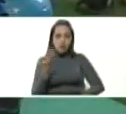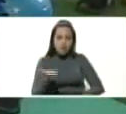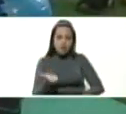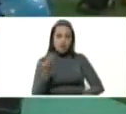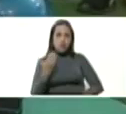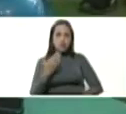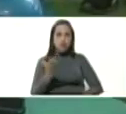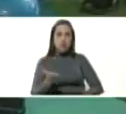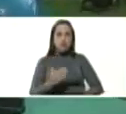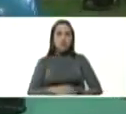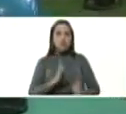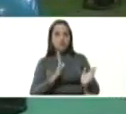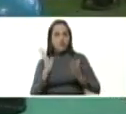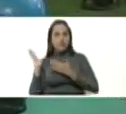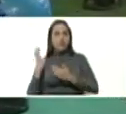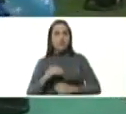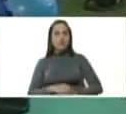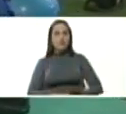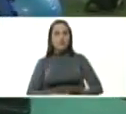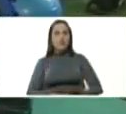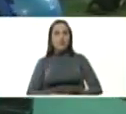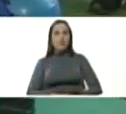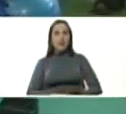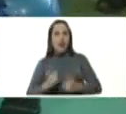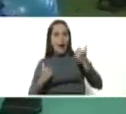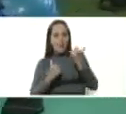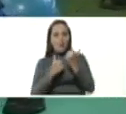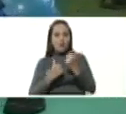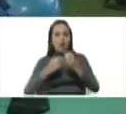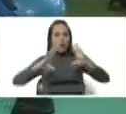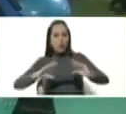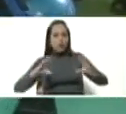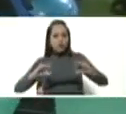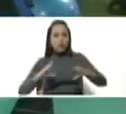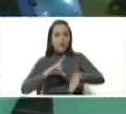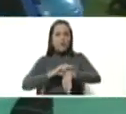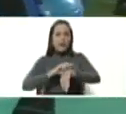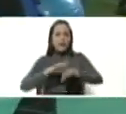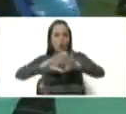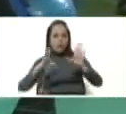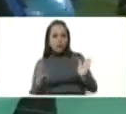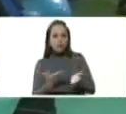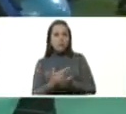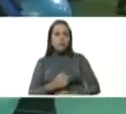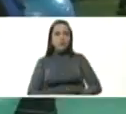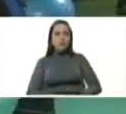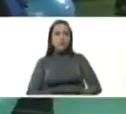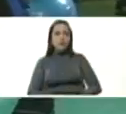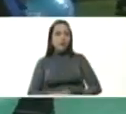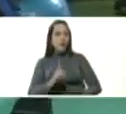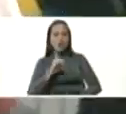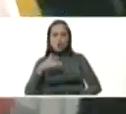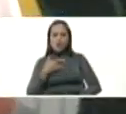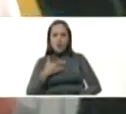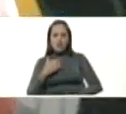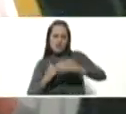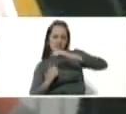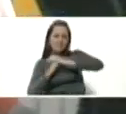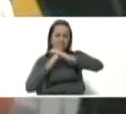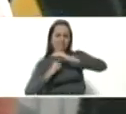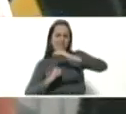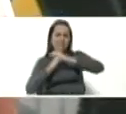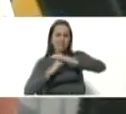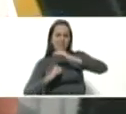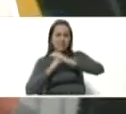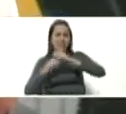adelante, atrás, circulatorio, uh-huh. apoyándose en el balón medicinal. Correcto. Ese balón tiene la ventaja de que no sienten presión en la zona